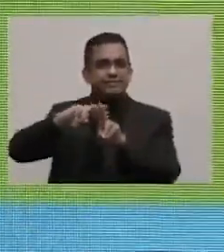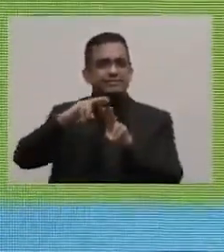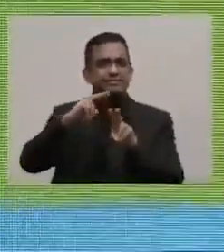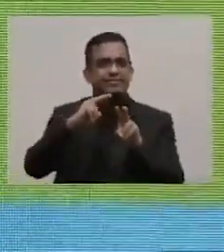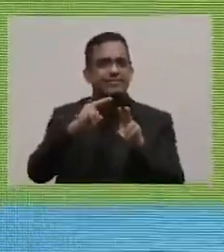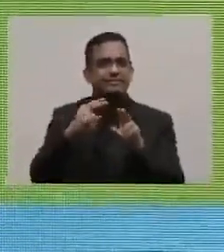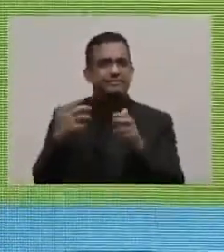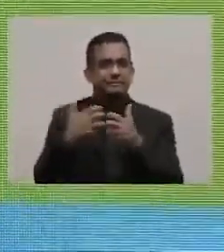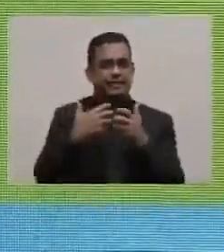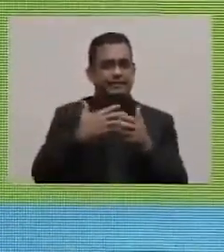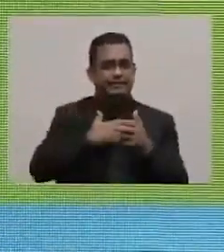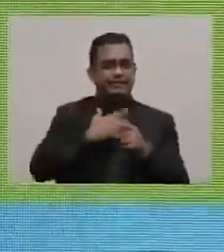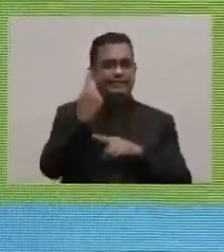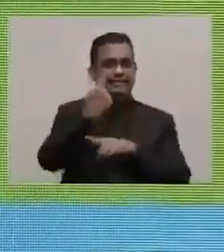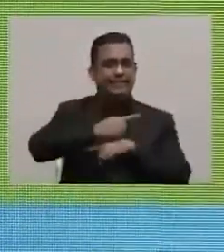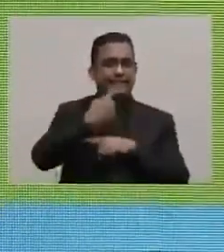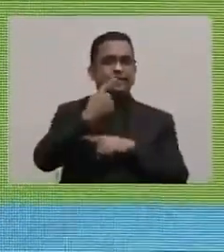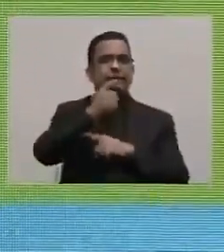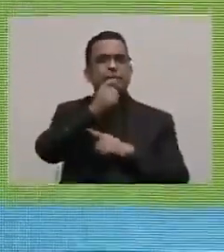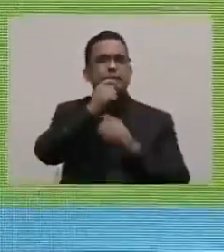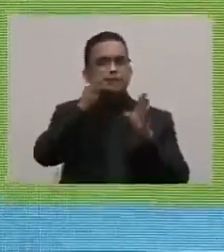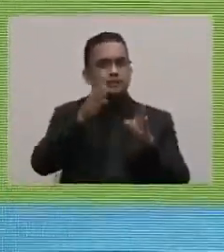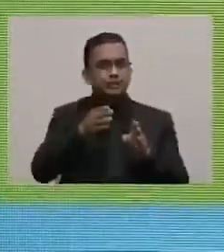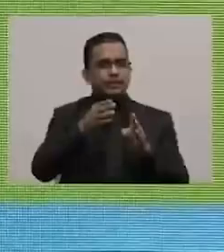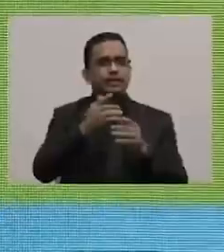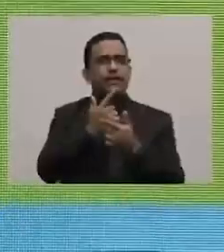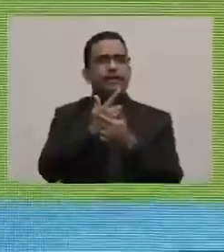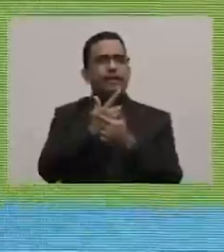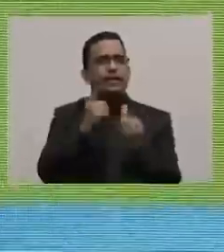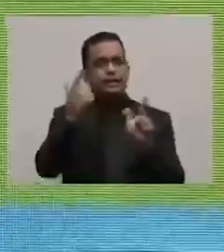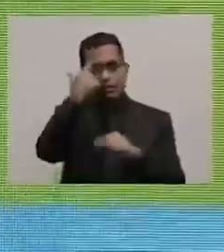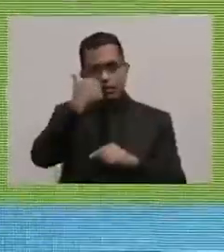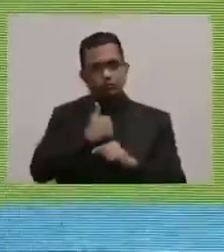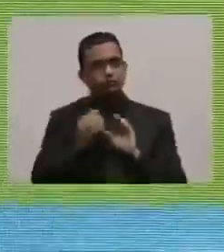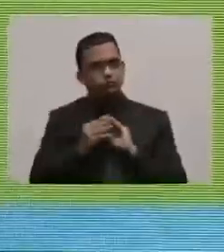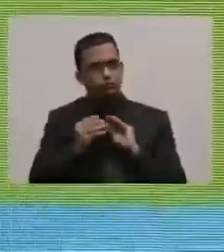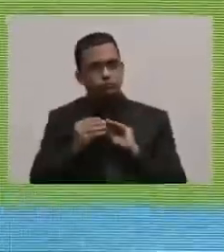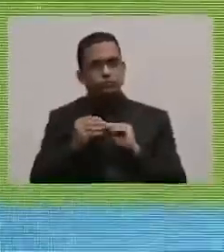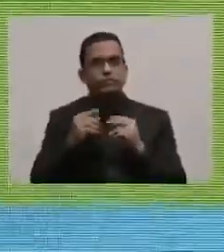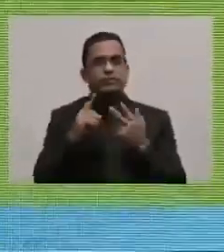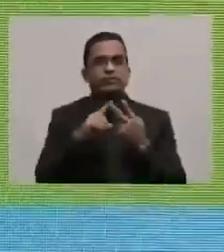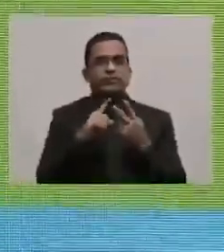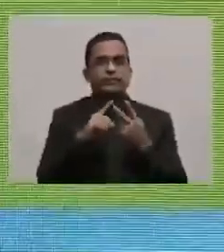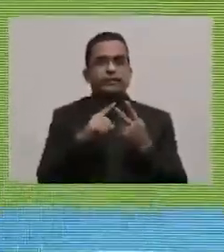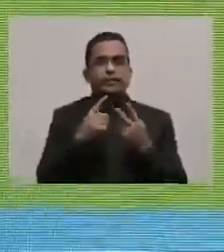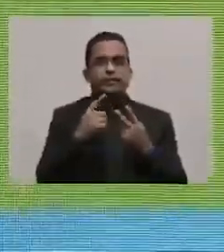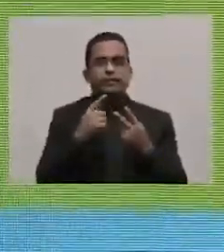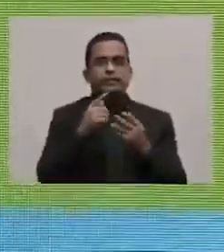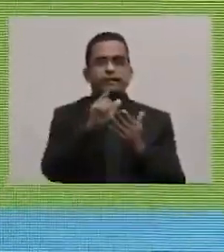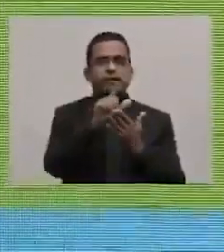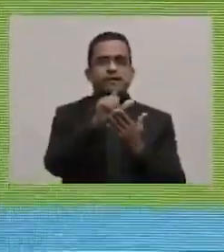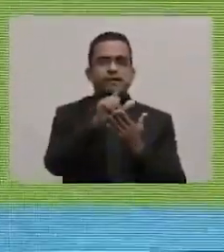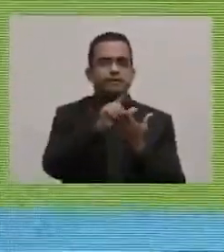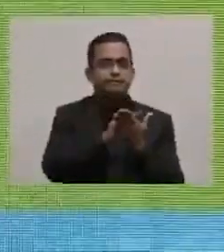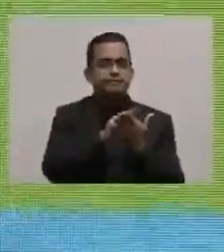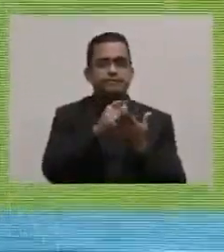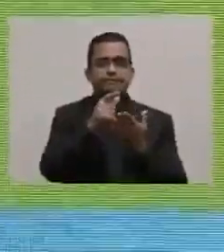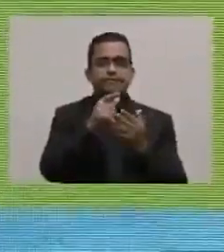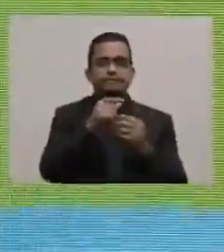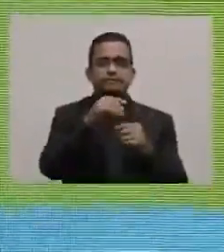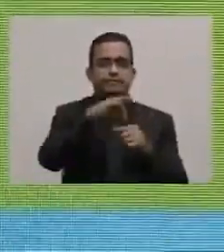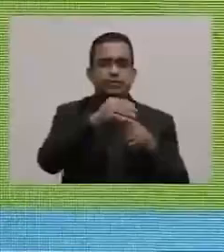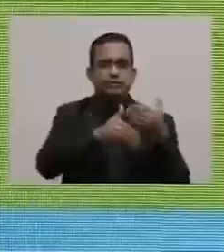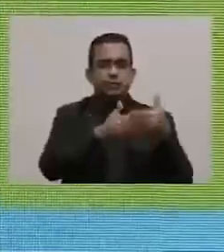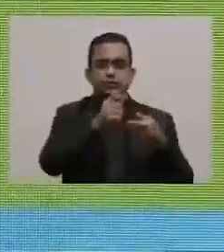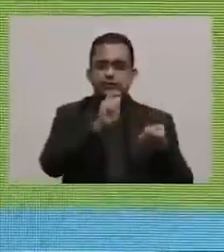hashtags Día del Periodista, Libertad de Expresión, Reforma Electoral o Debate Político. Son las